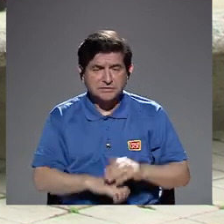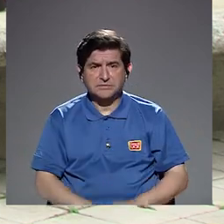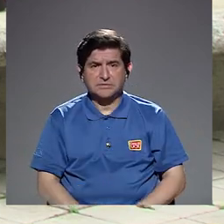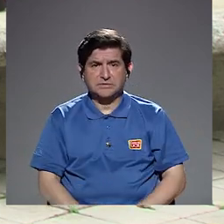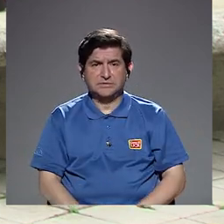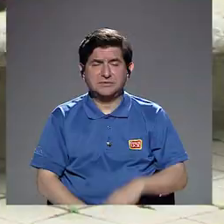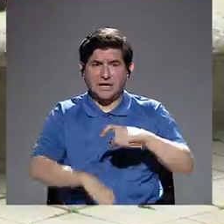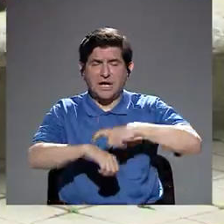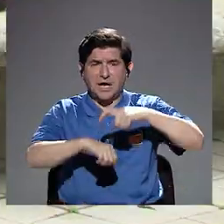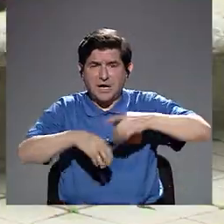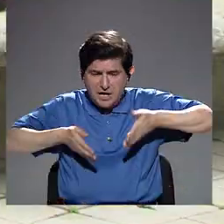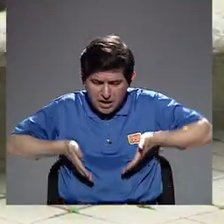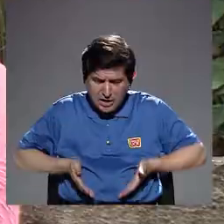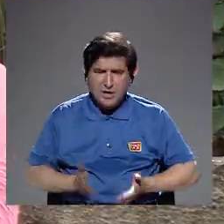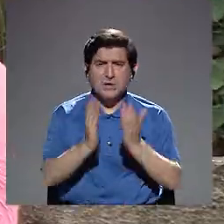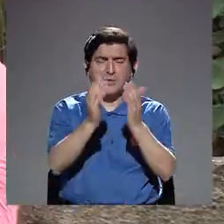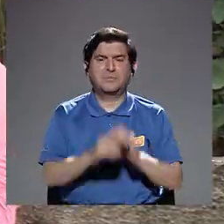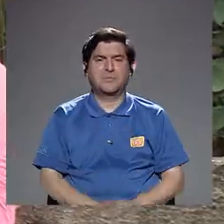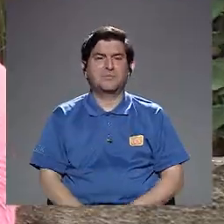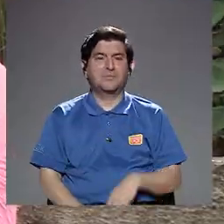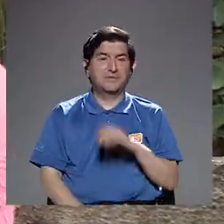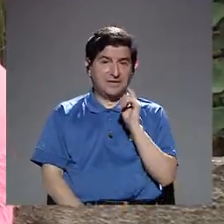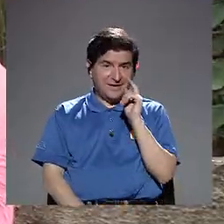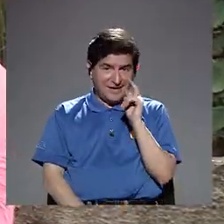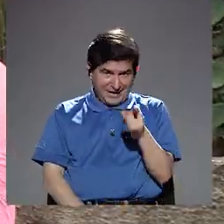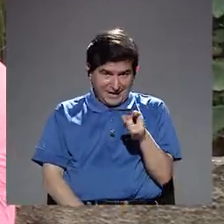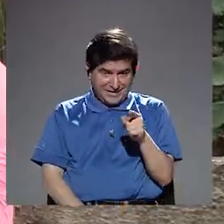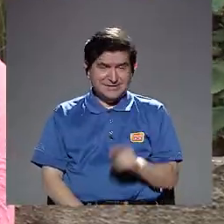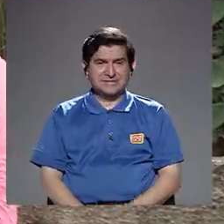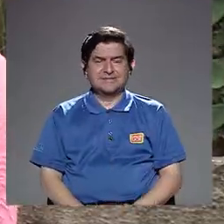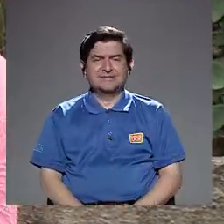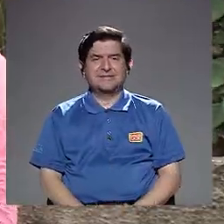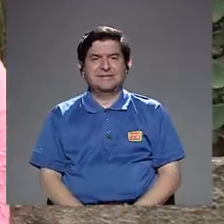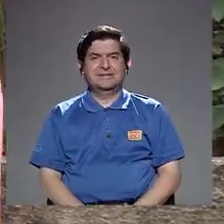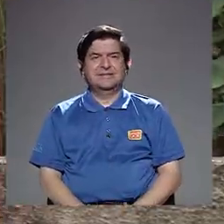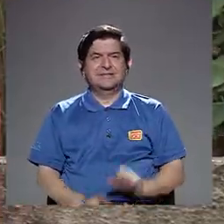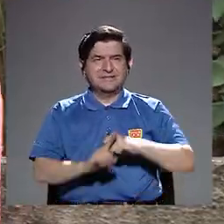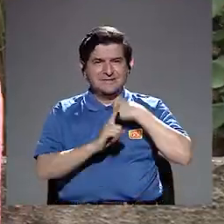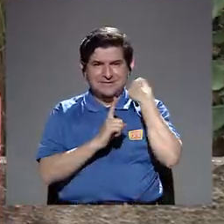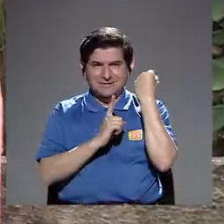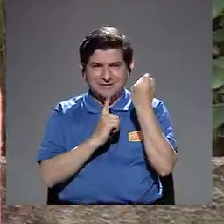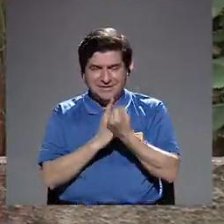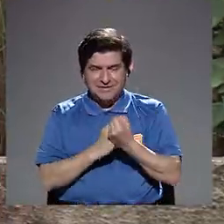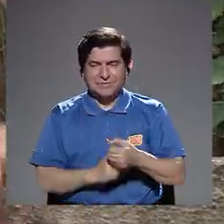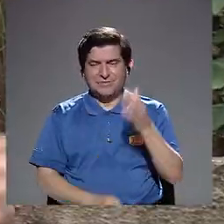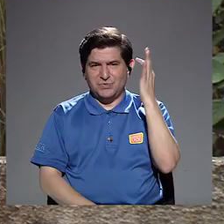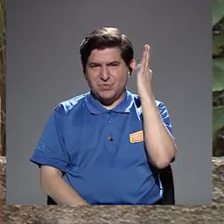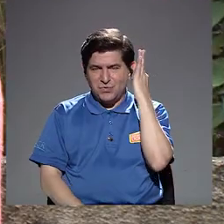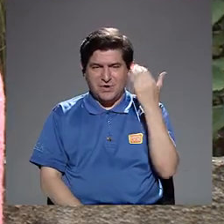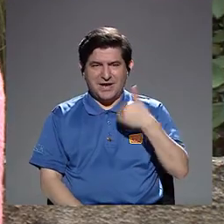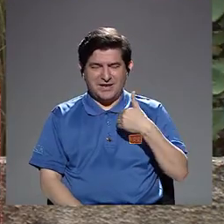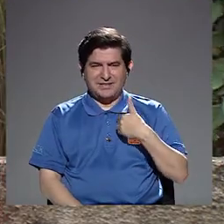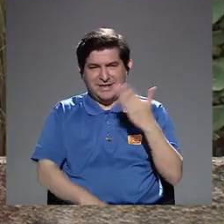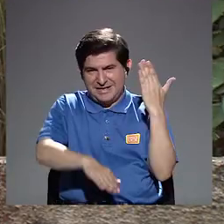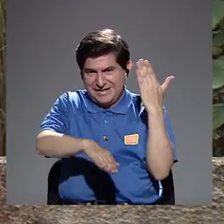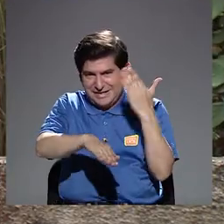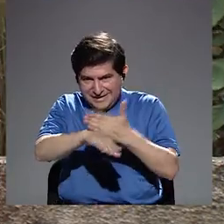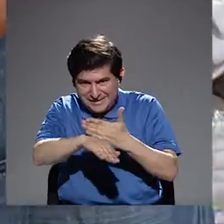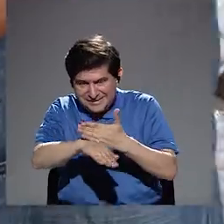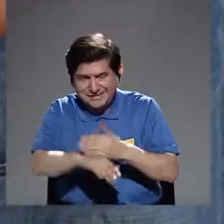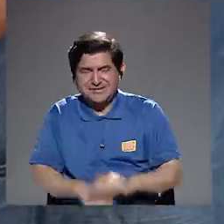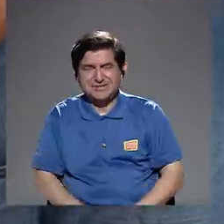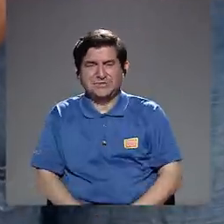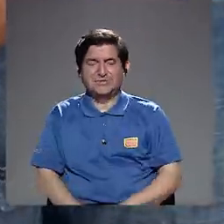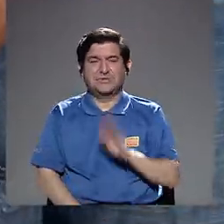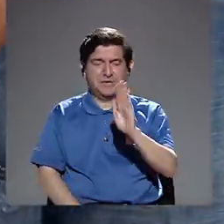embarazo, cuando en el parto? Eso es una causa en la cual definitivamente si una mujer tiene lesiones